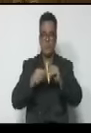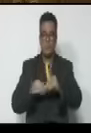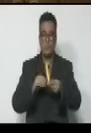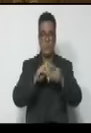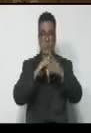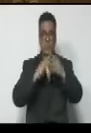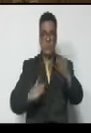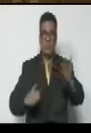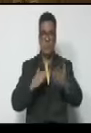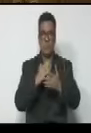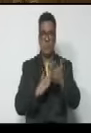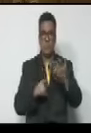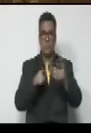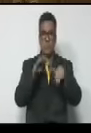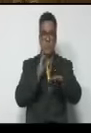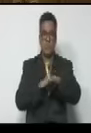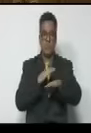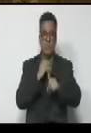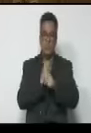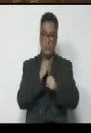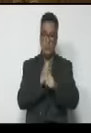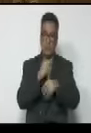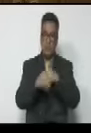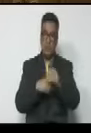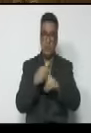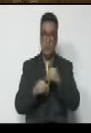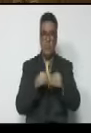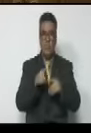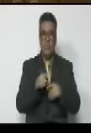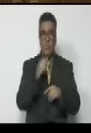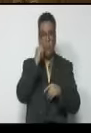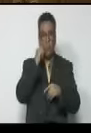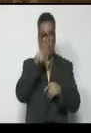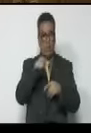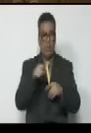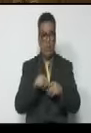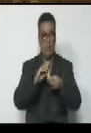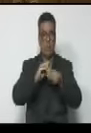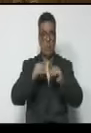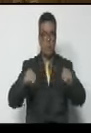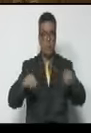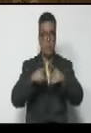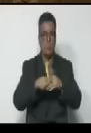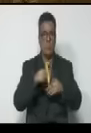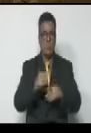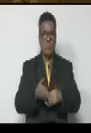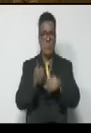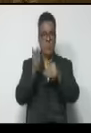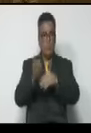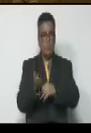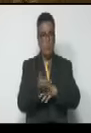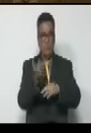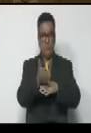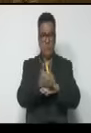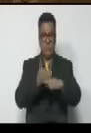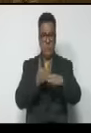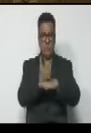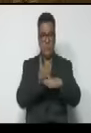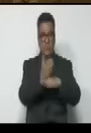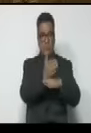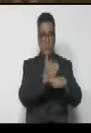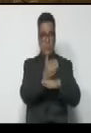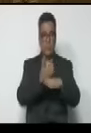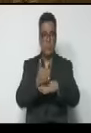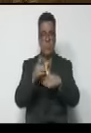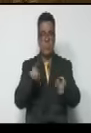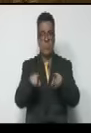descuartizamiento, porque están actuando como los señores esos que descuartizan con una motosierra, ¿no? Así